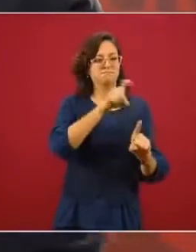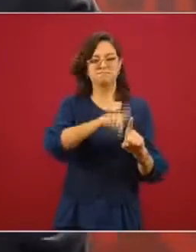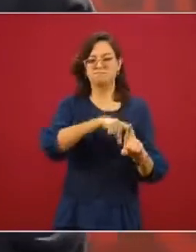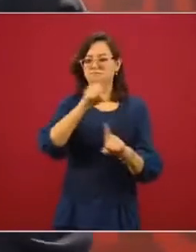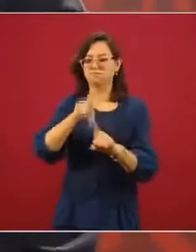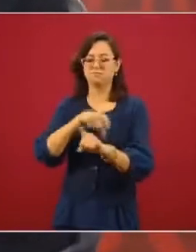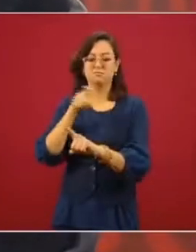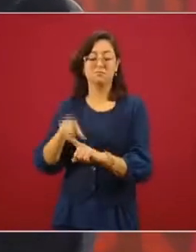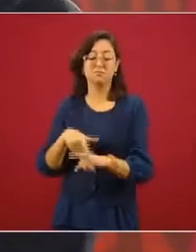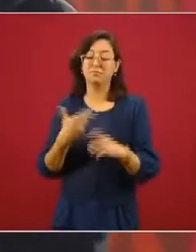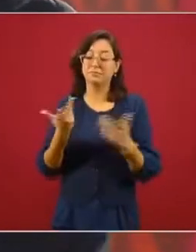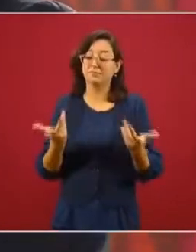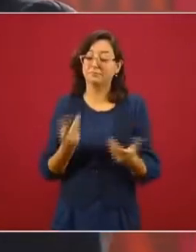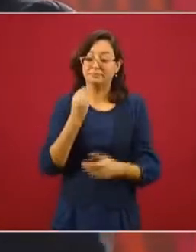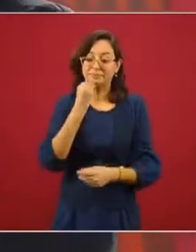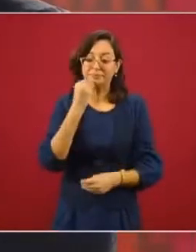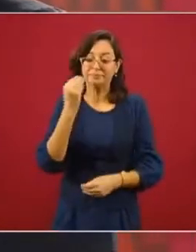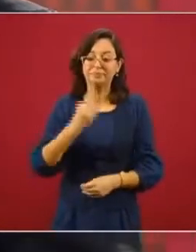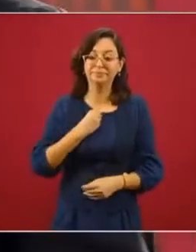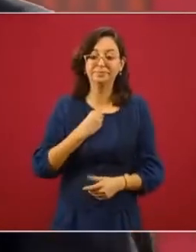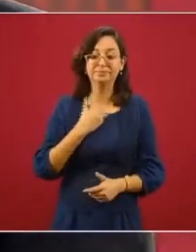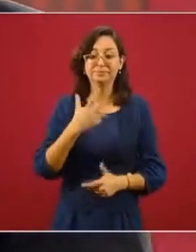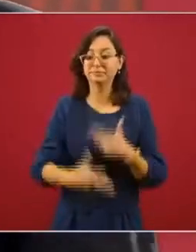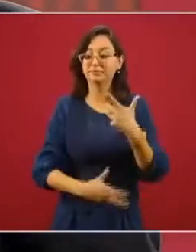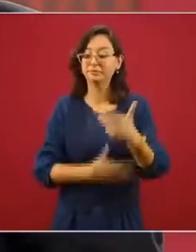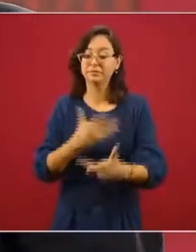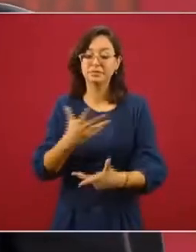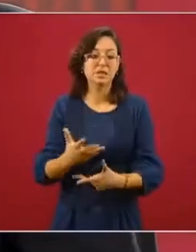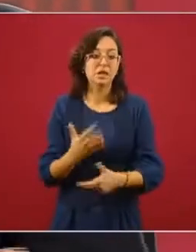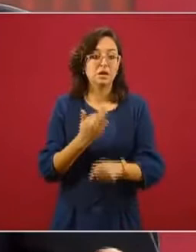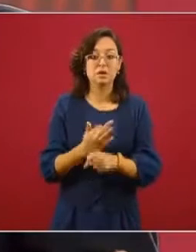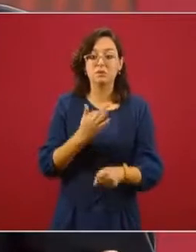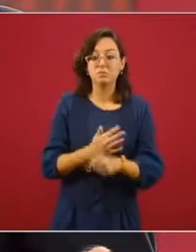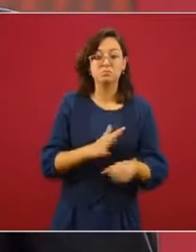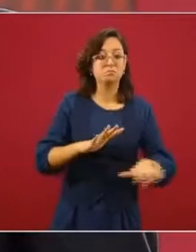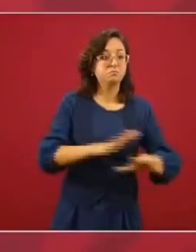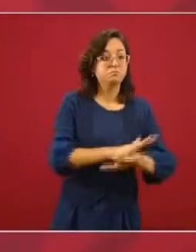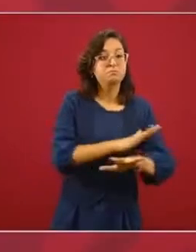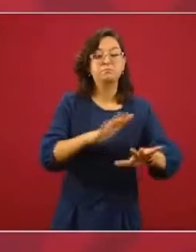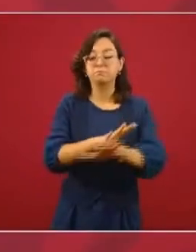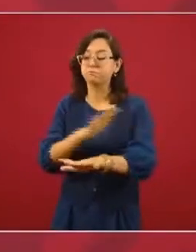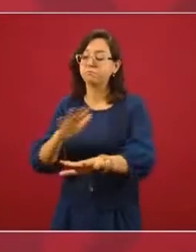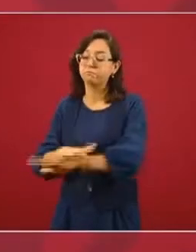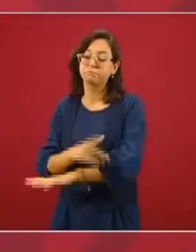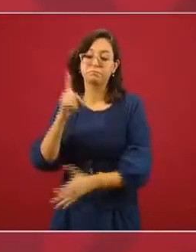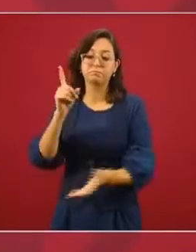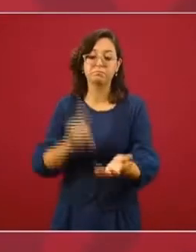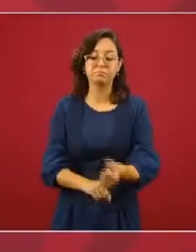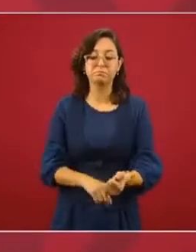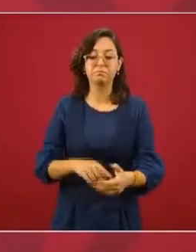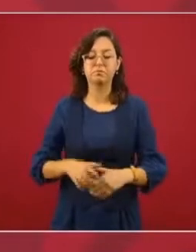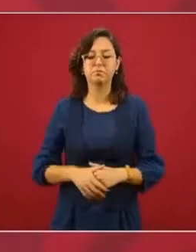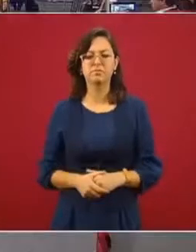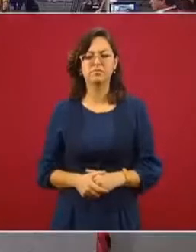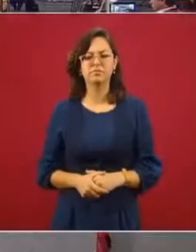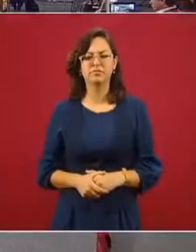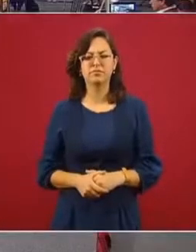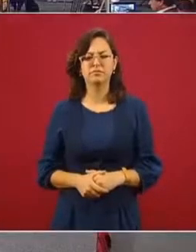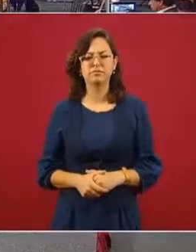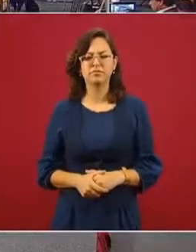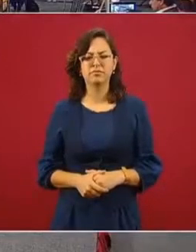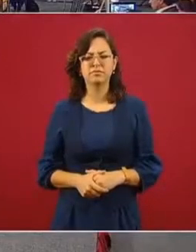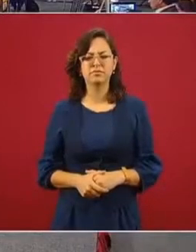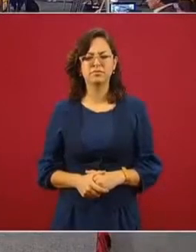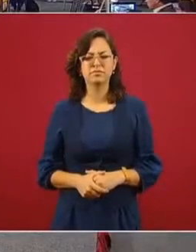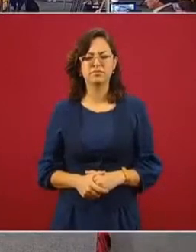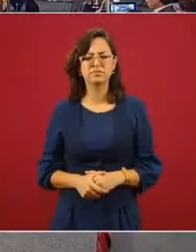es parte de las transformaciones que se están viviendo. ¿Se ha tocado el tema en el gabinete de